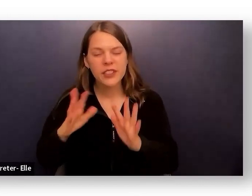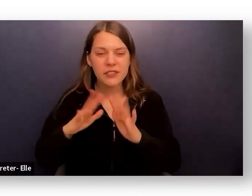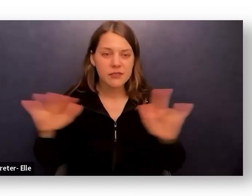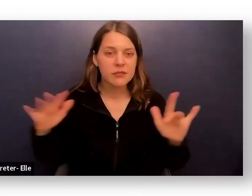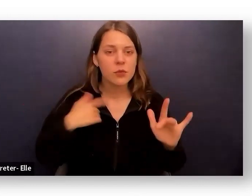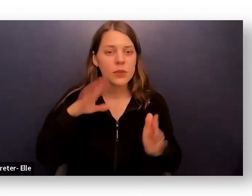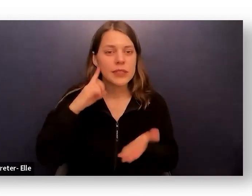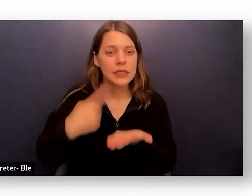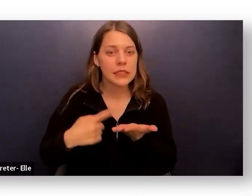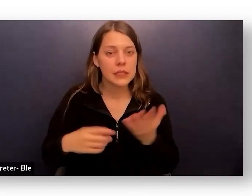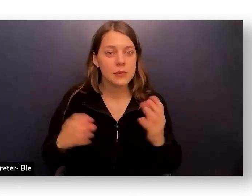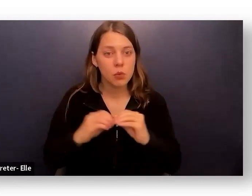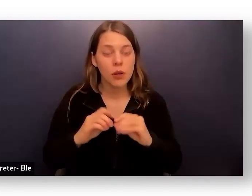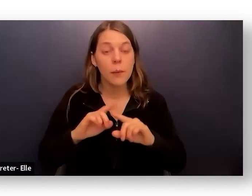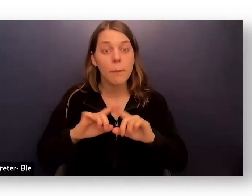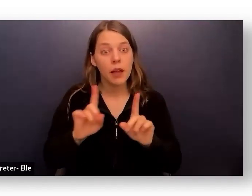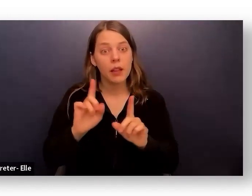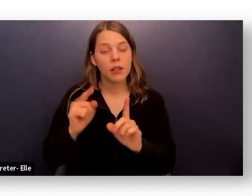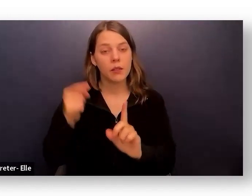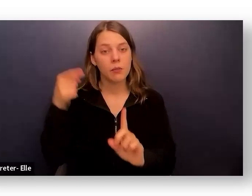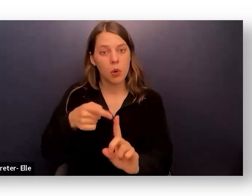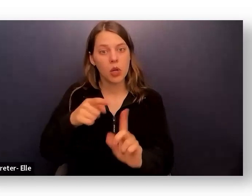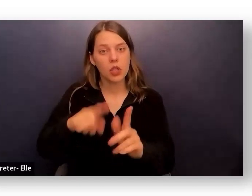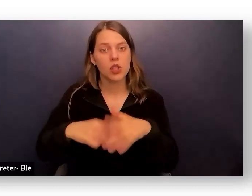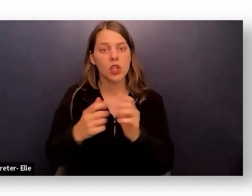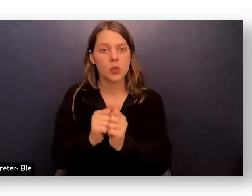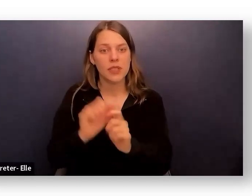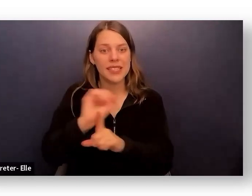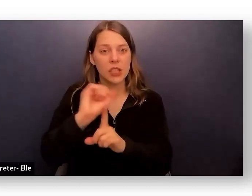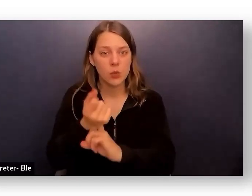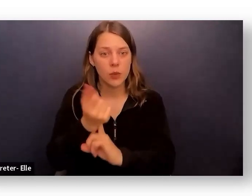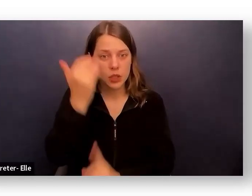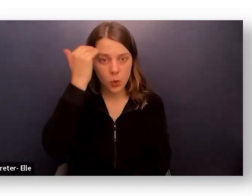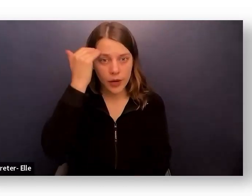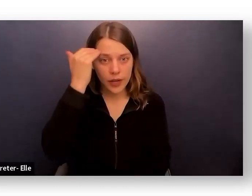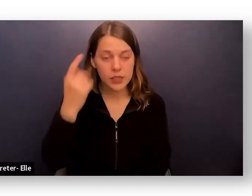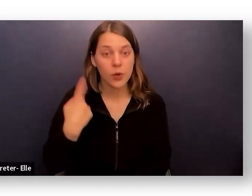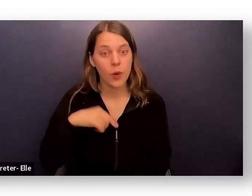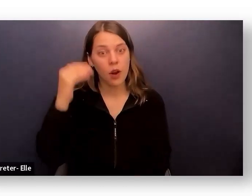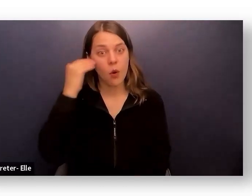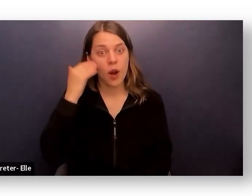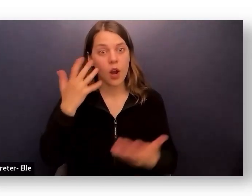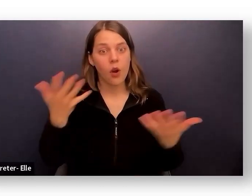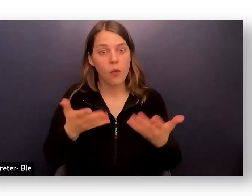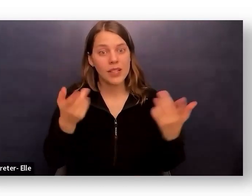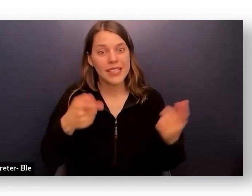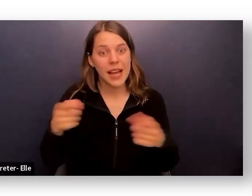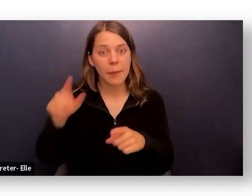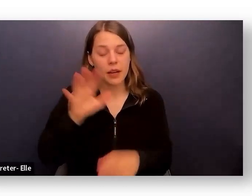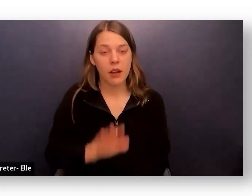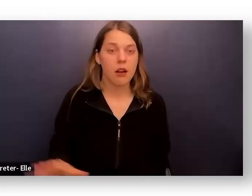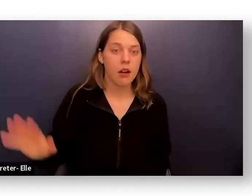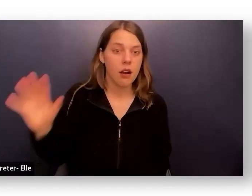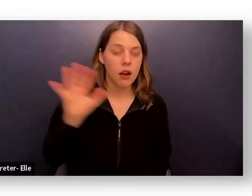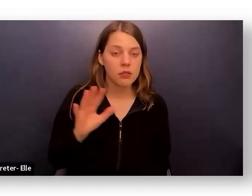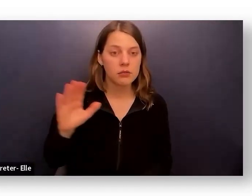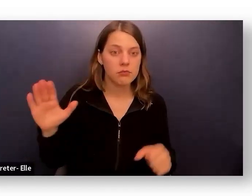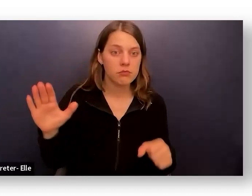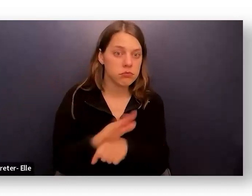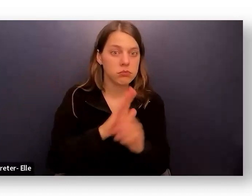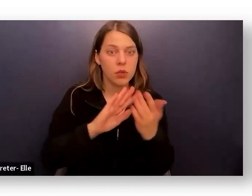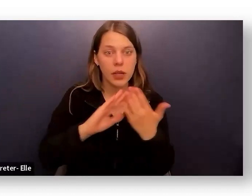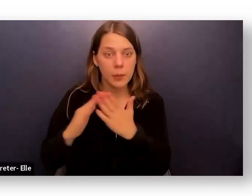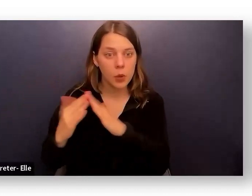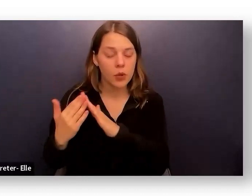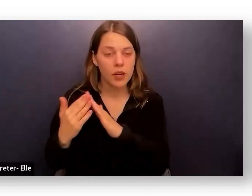vendedores. Y todo eso comienza con la conciencia situacional. Siempre estamos al pendiente de lo que está pasando